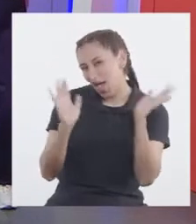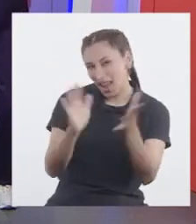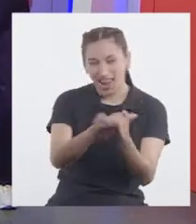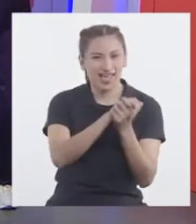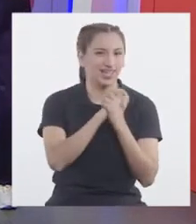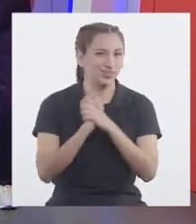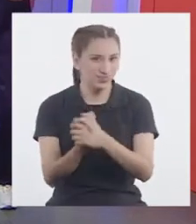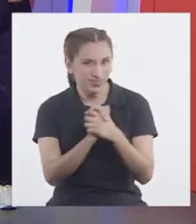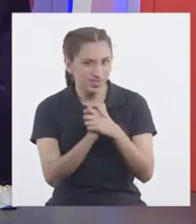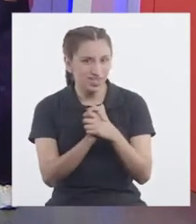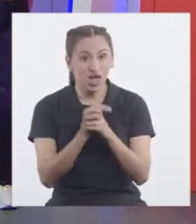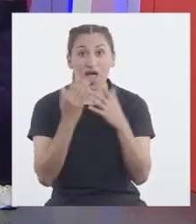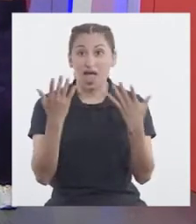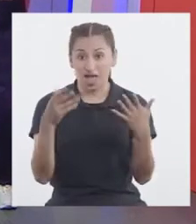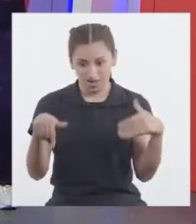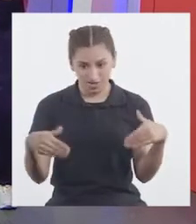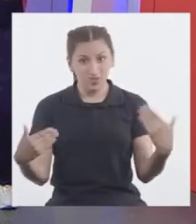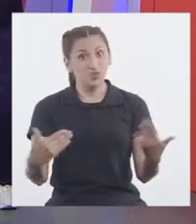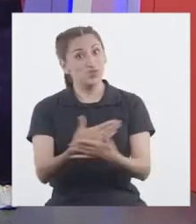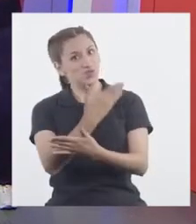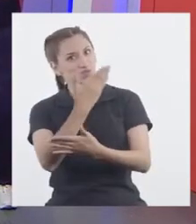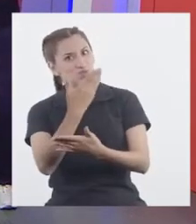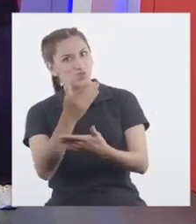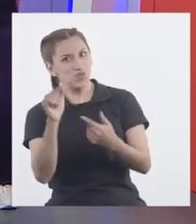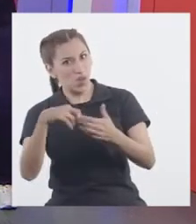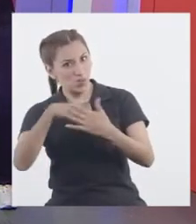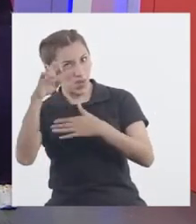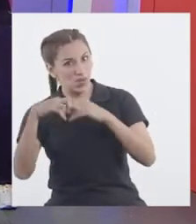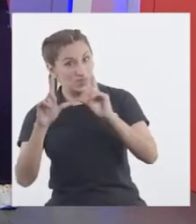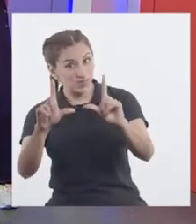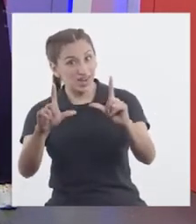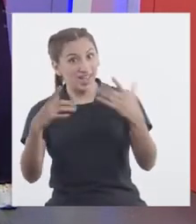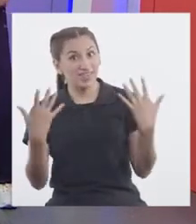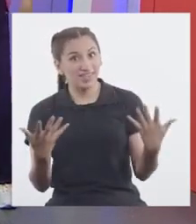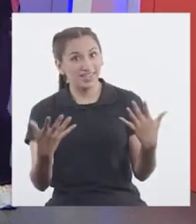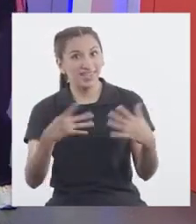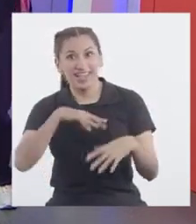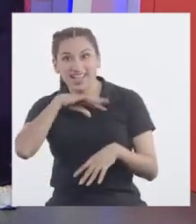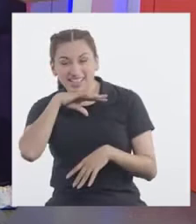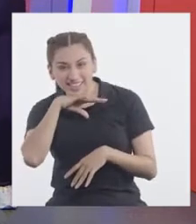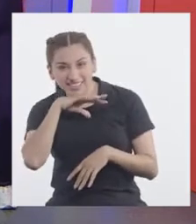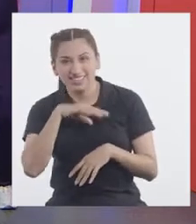Hola amigos, parece que es una nueva edición de El Tosinical.